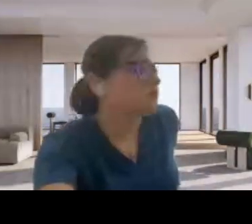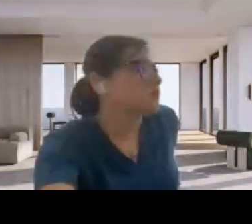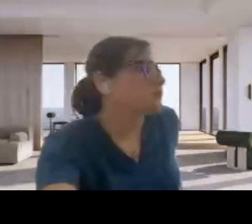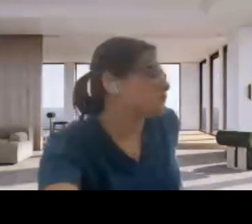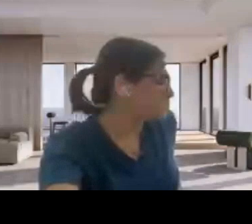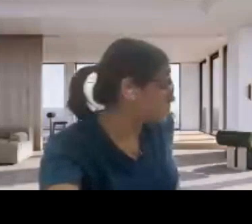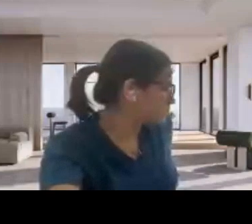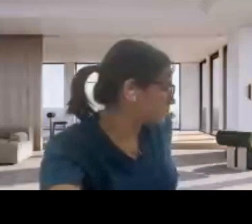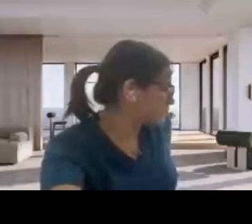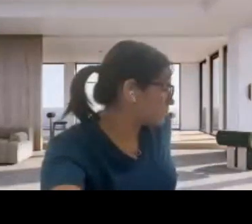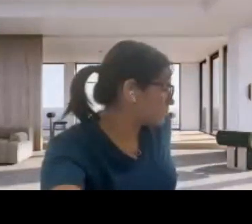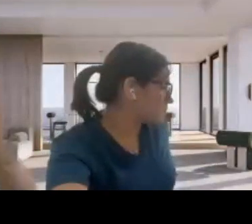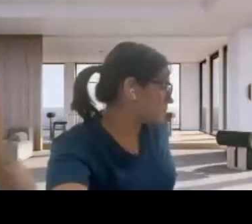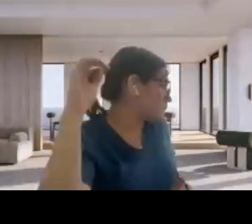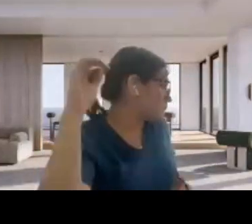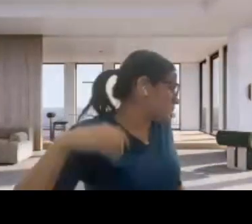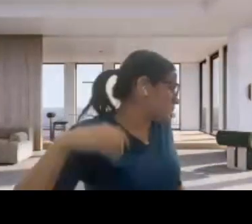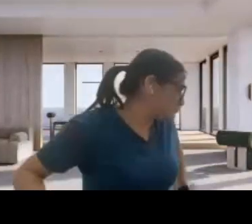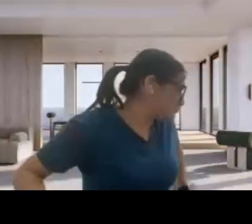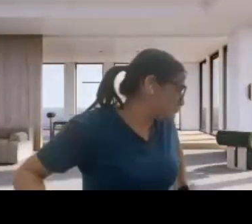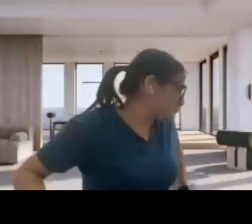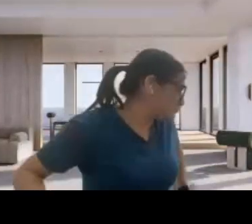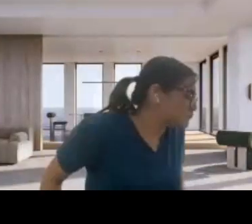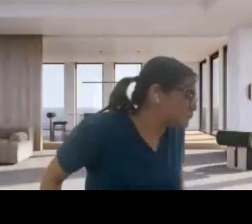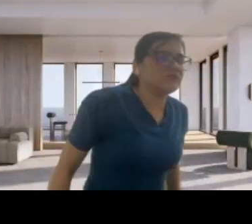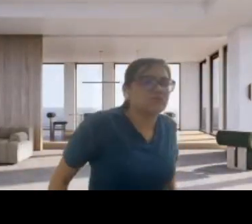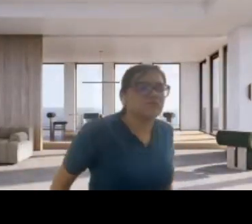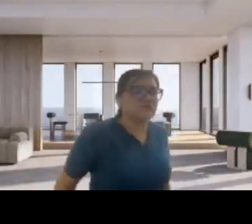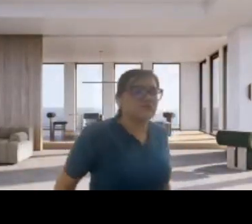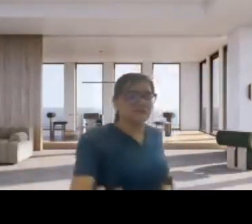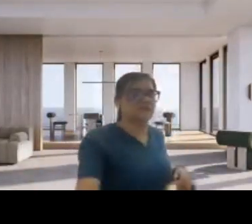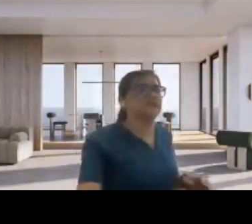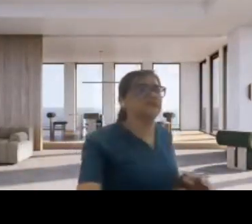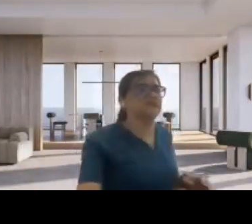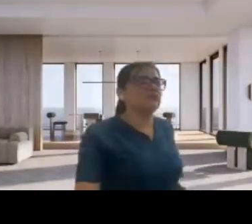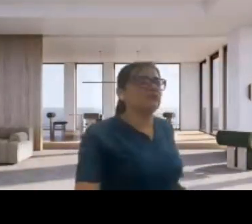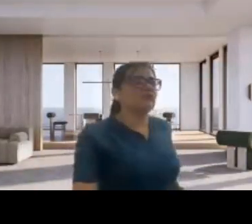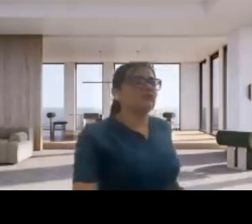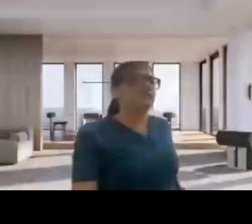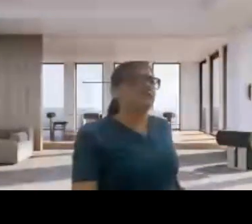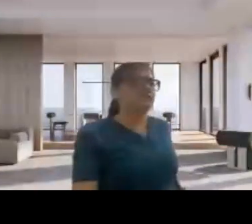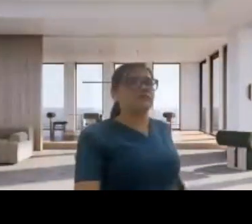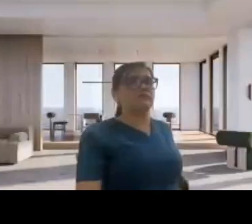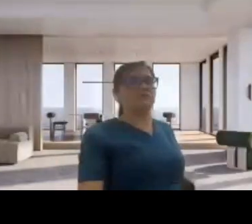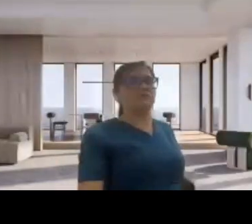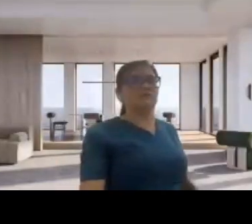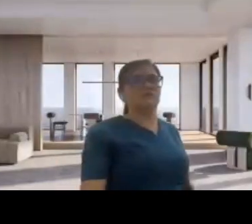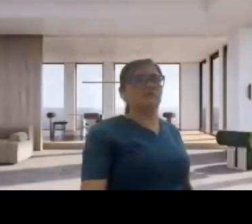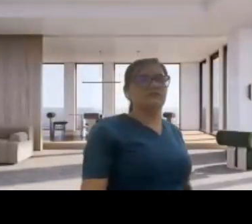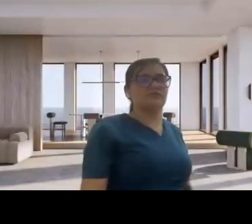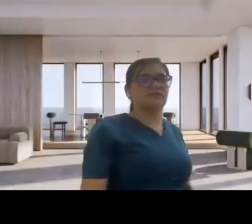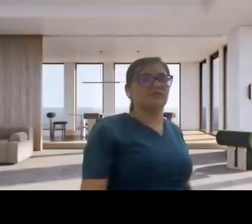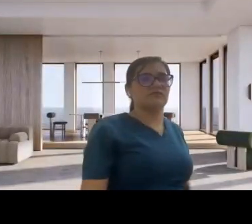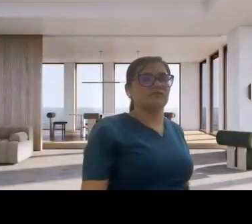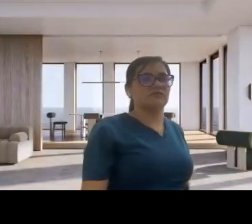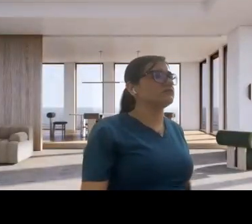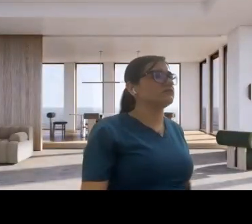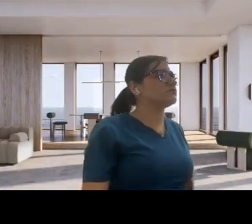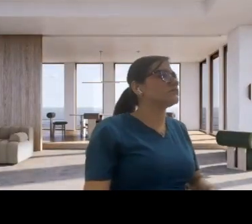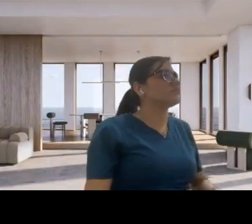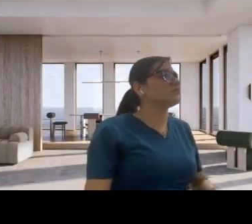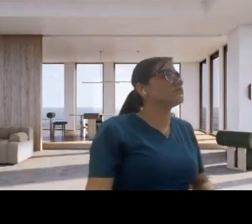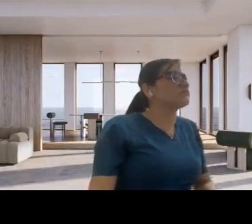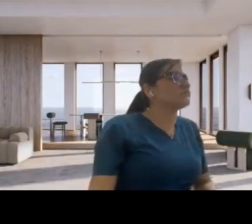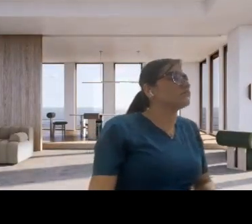el dicho de pérdida gestacional para una incapacidad laboral? Si fue atendida en privado, entiendo la empatía hacia la familia por su pérdida,